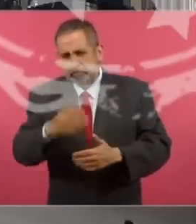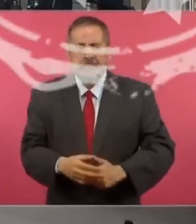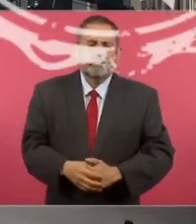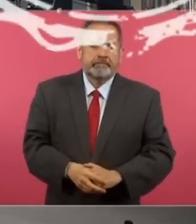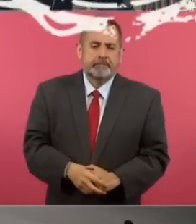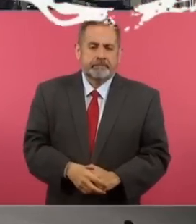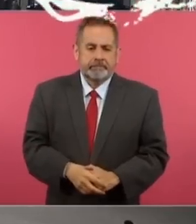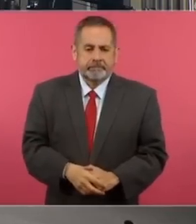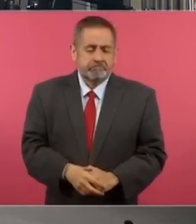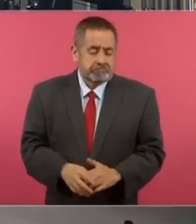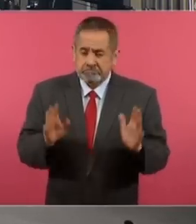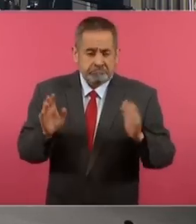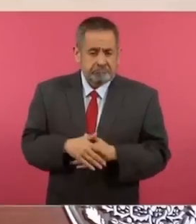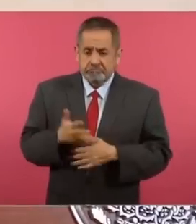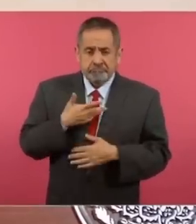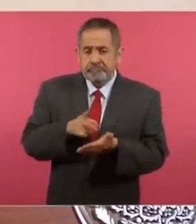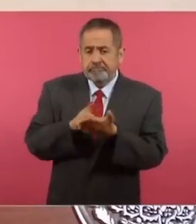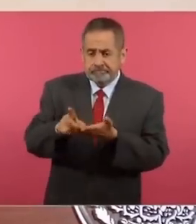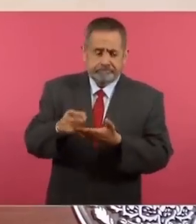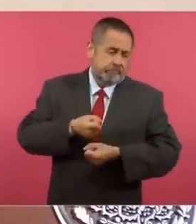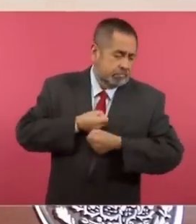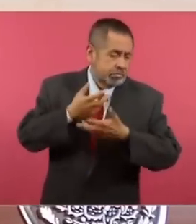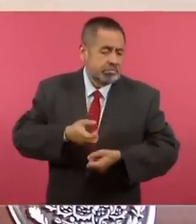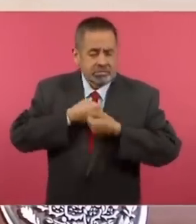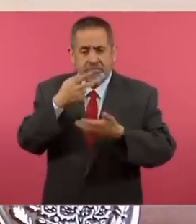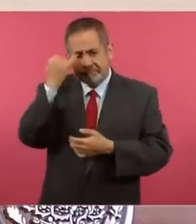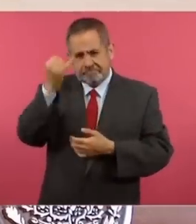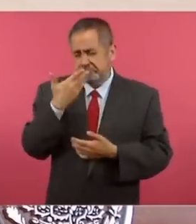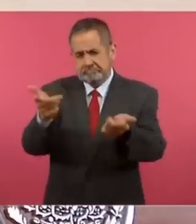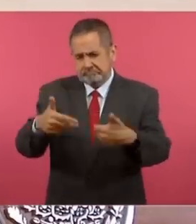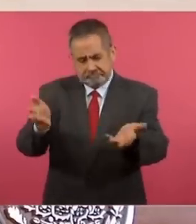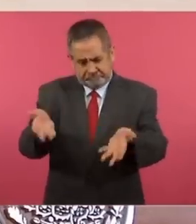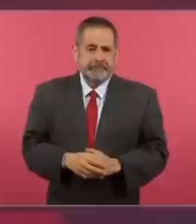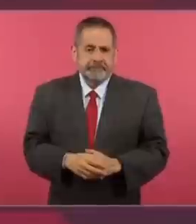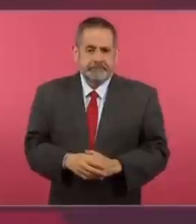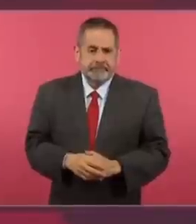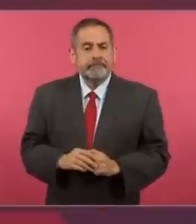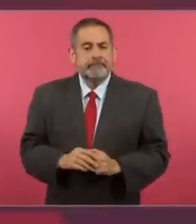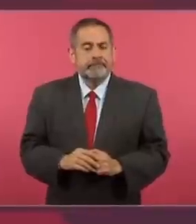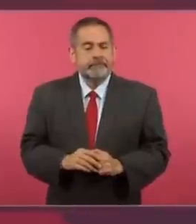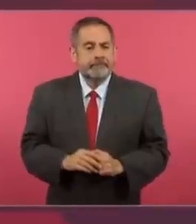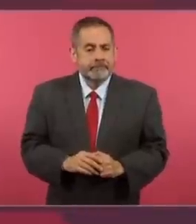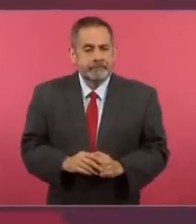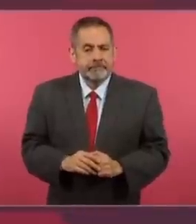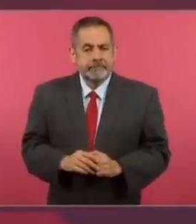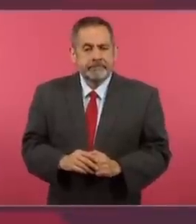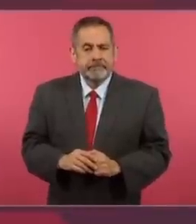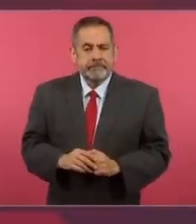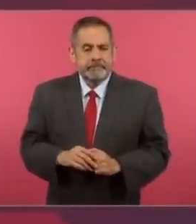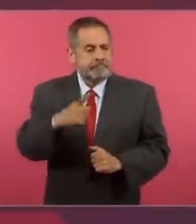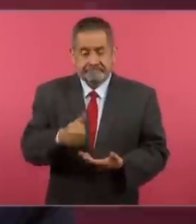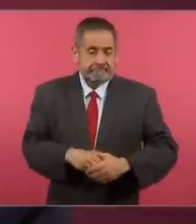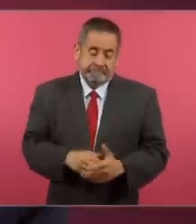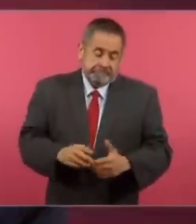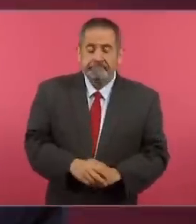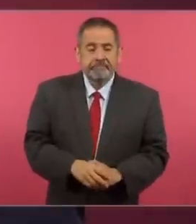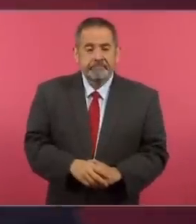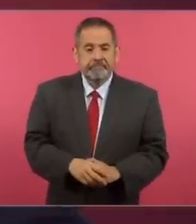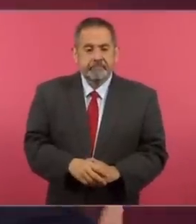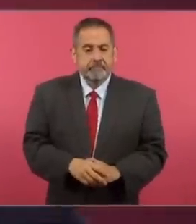Pues que están en su derecho de manifestarse Somos libres nada más que no tienen razón